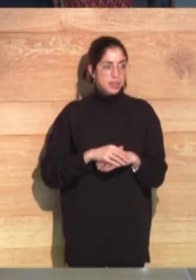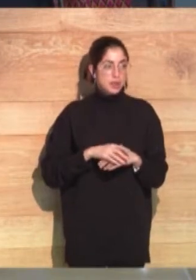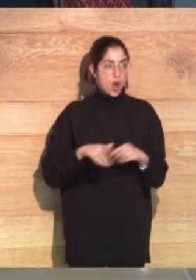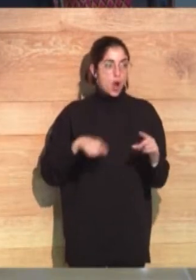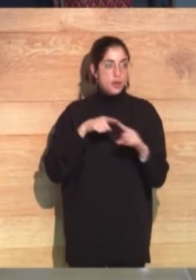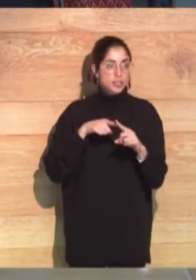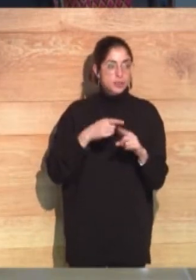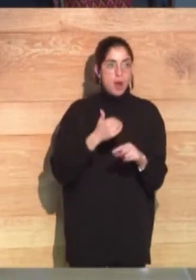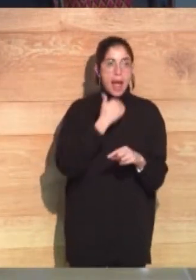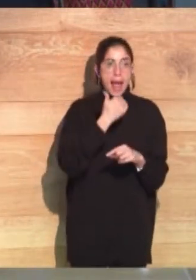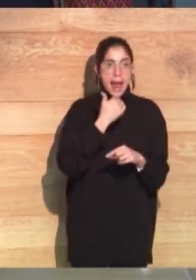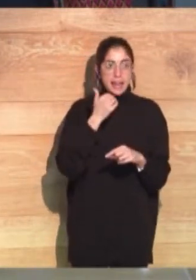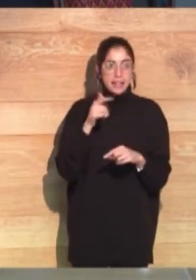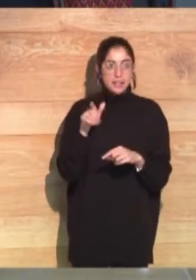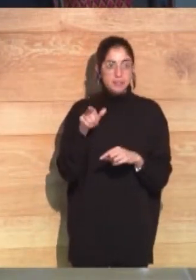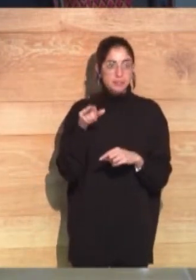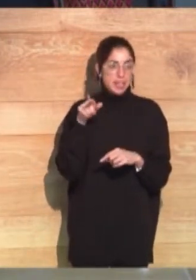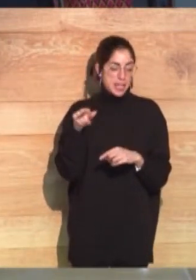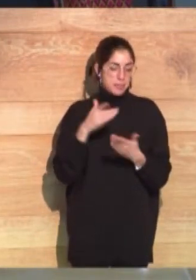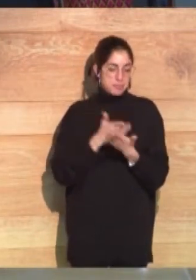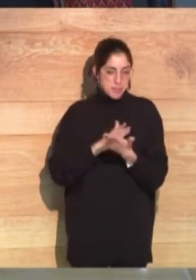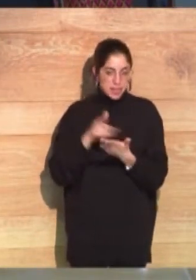tan inteligente como esta moderadora.